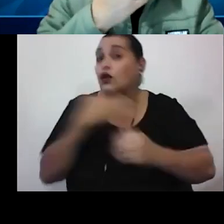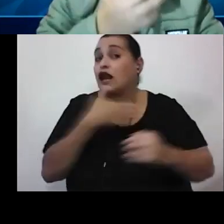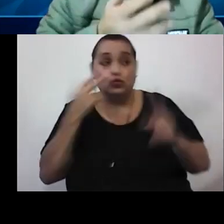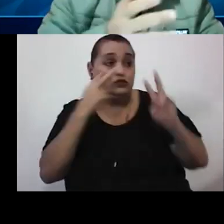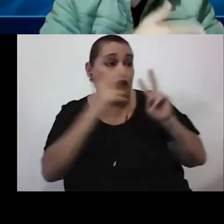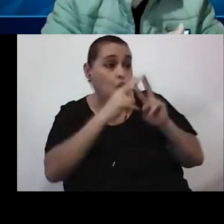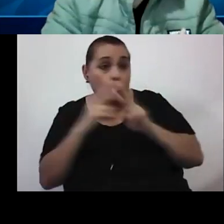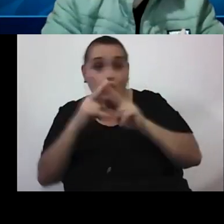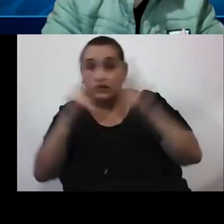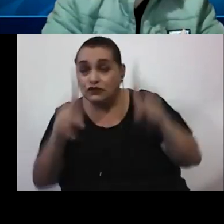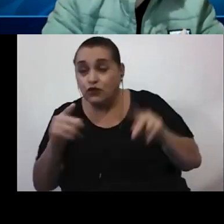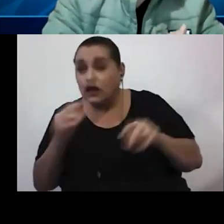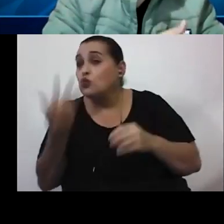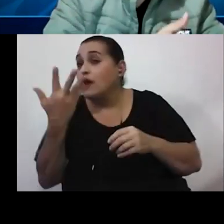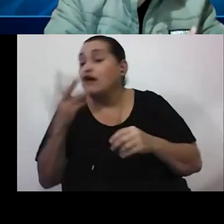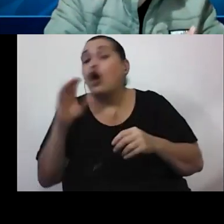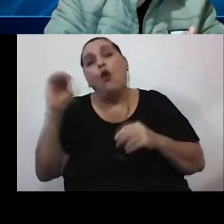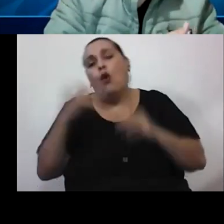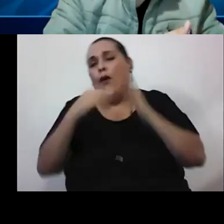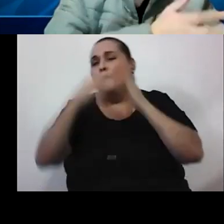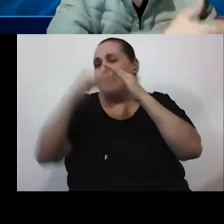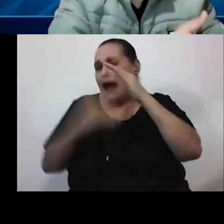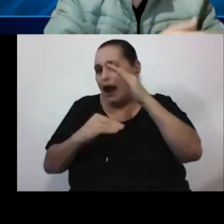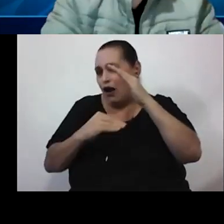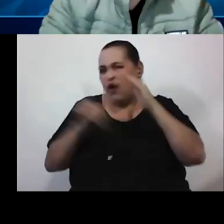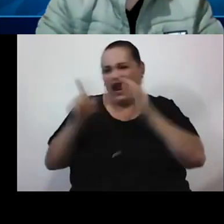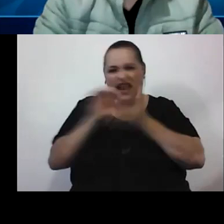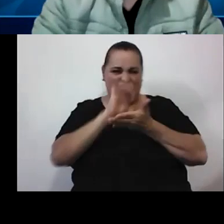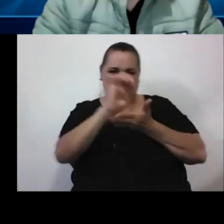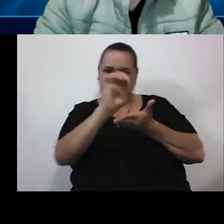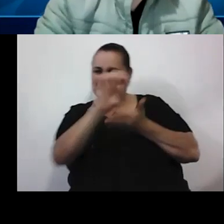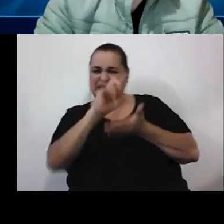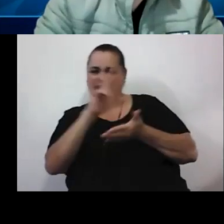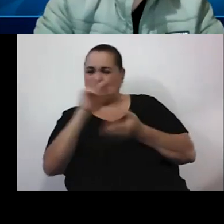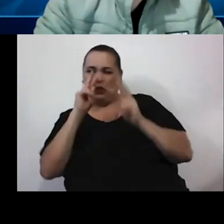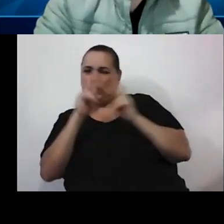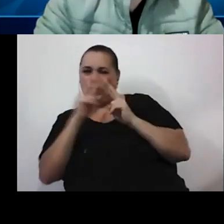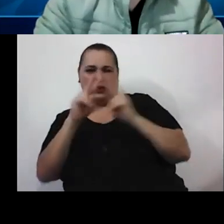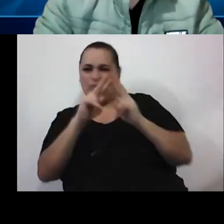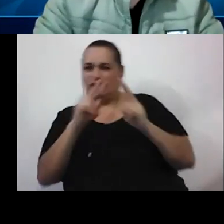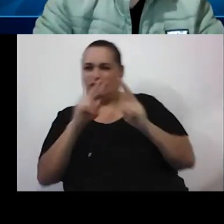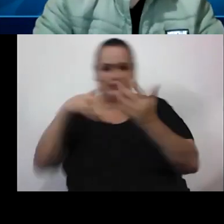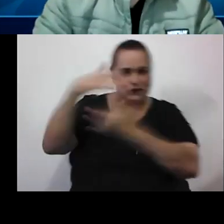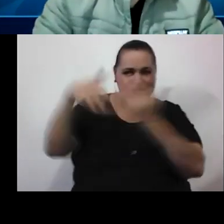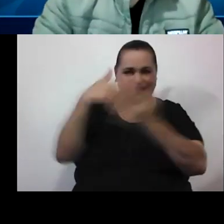nueva, o es baja como evitativo, que evita más bien socializar.